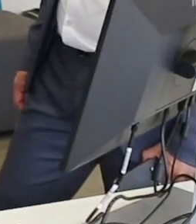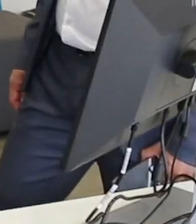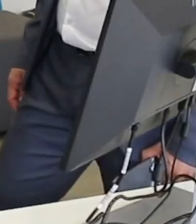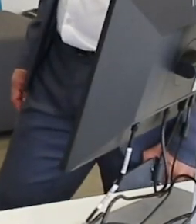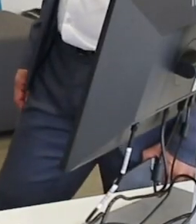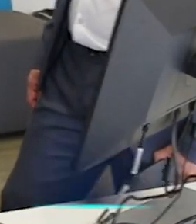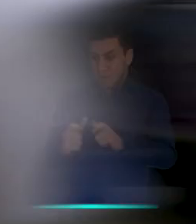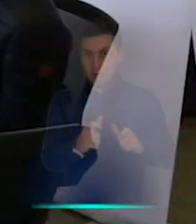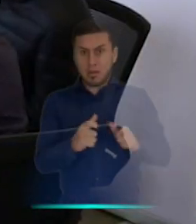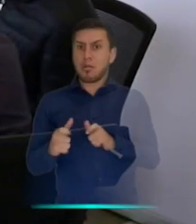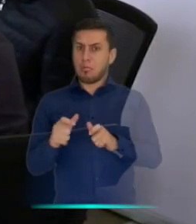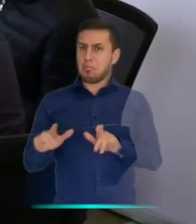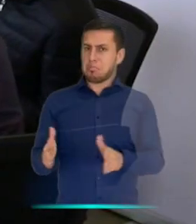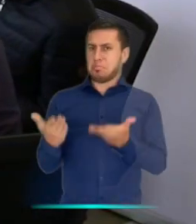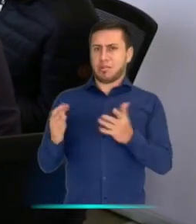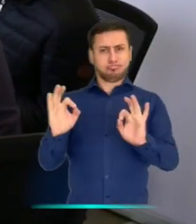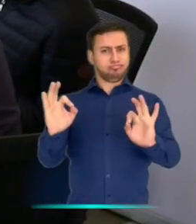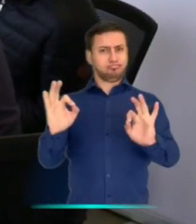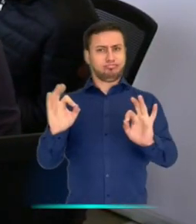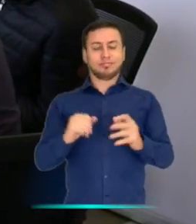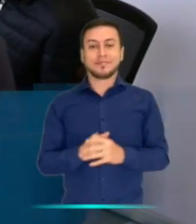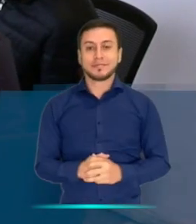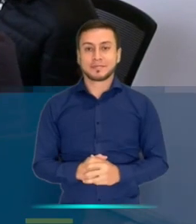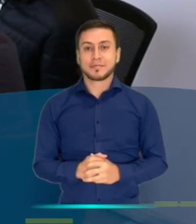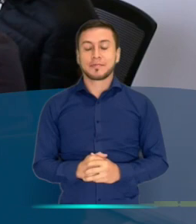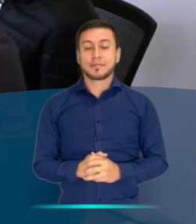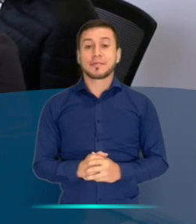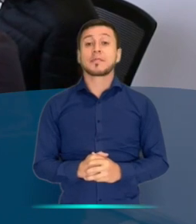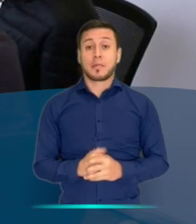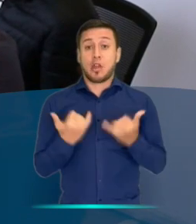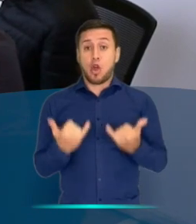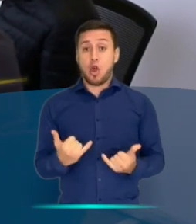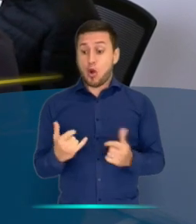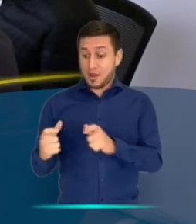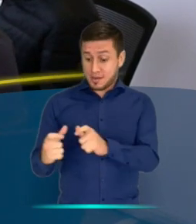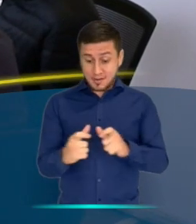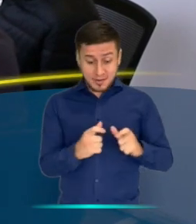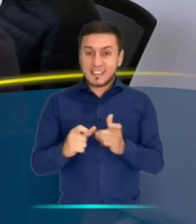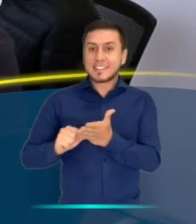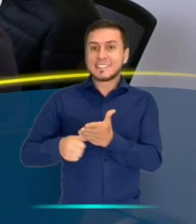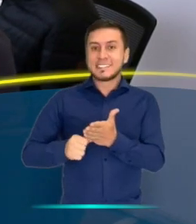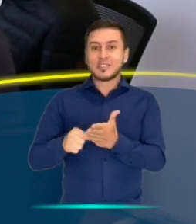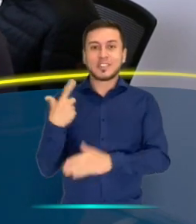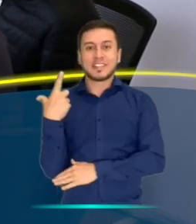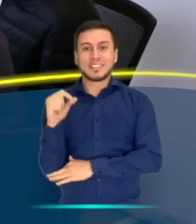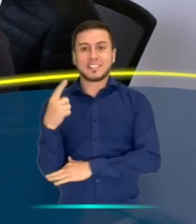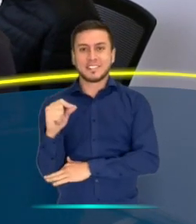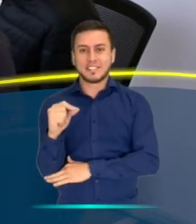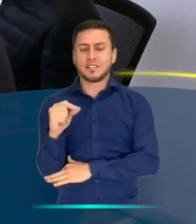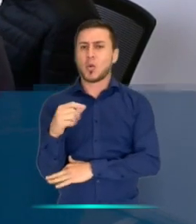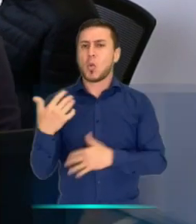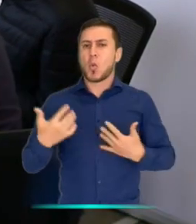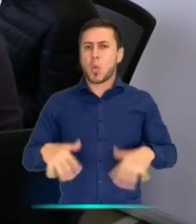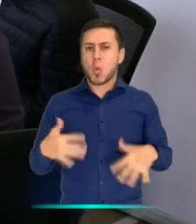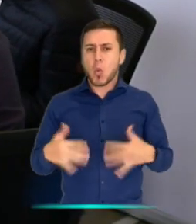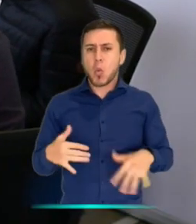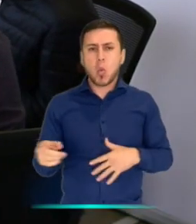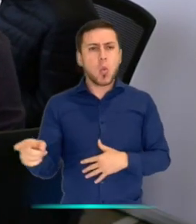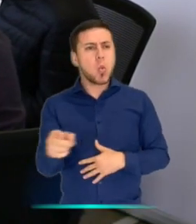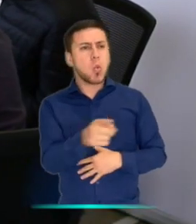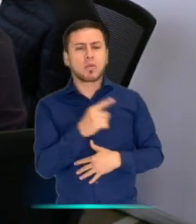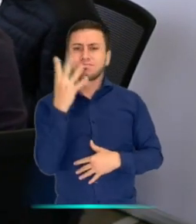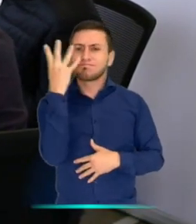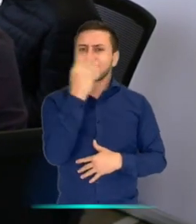vea. Bien. Bueno, acabo de sacar mi cédula digital, de verdad, una bonita, una muy